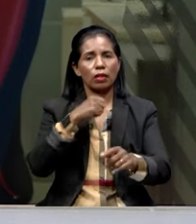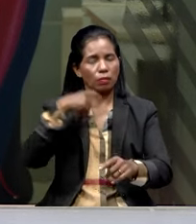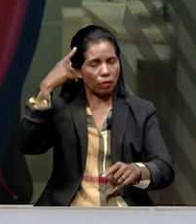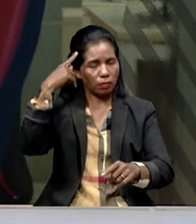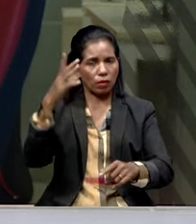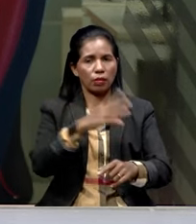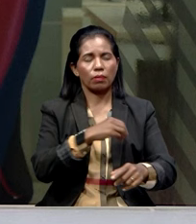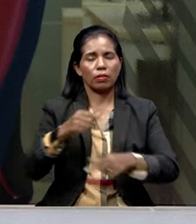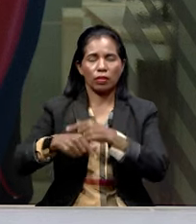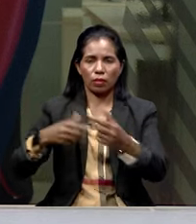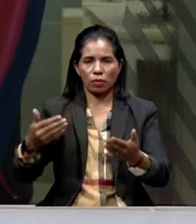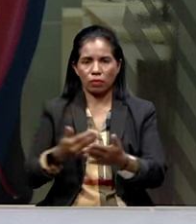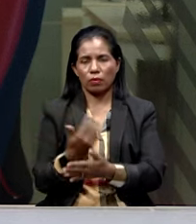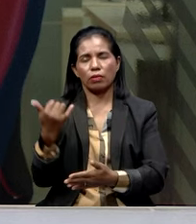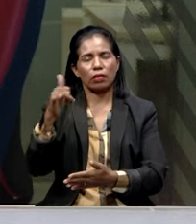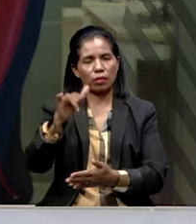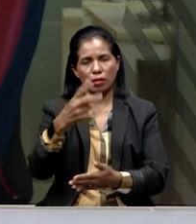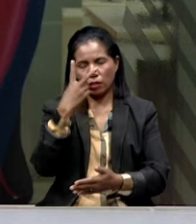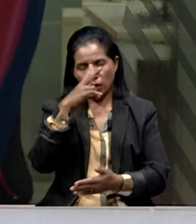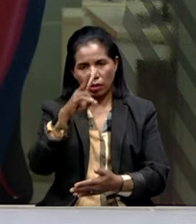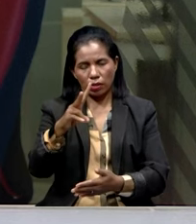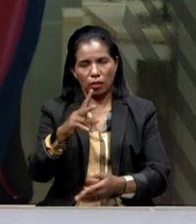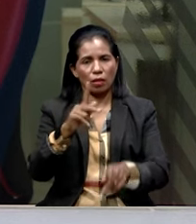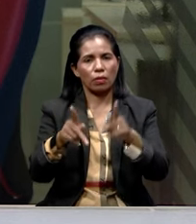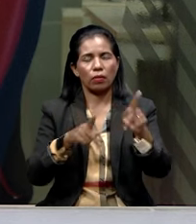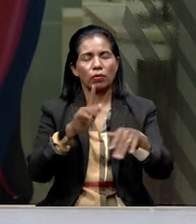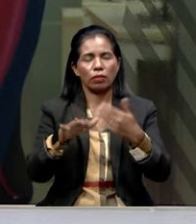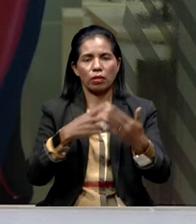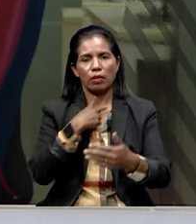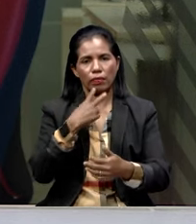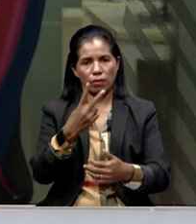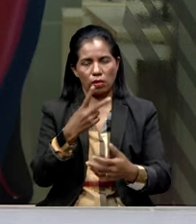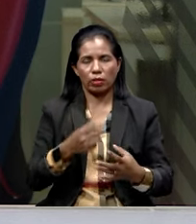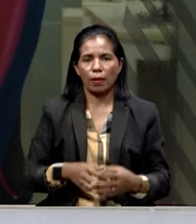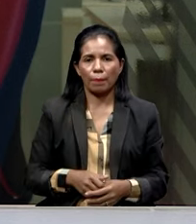e liba geração fonsira. Tir maiterona serán e nelian.